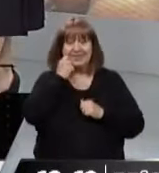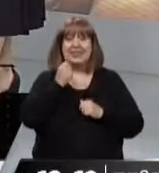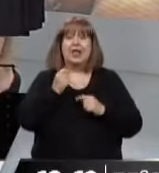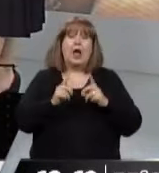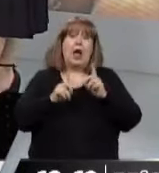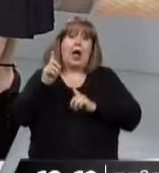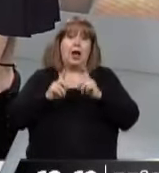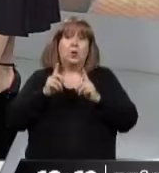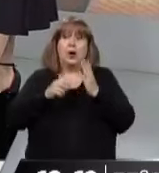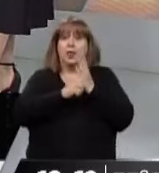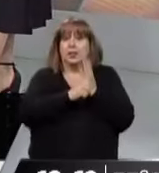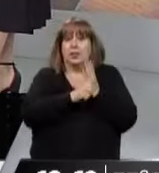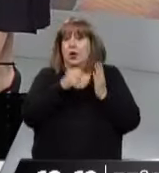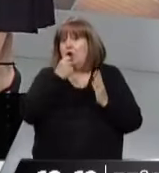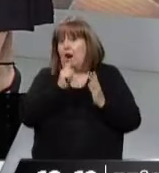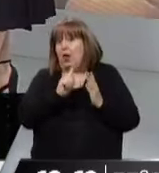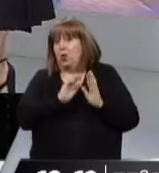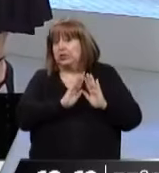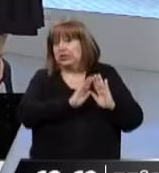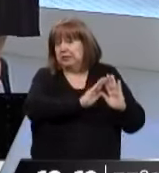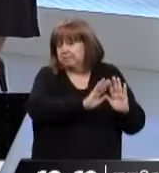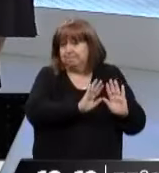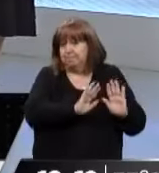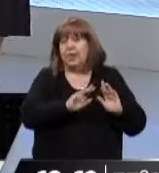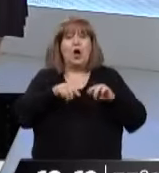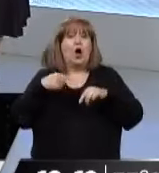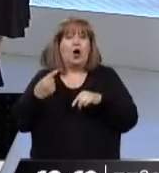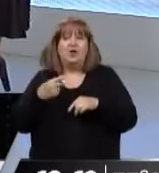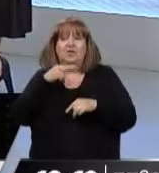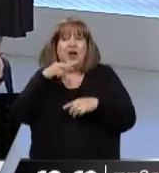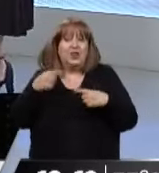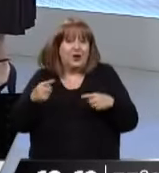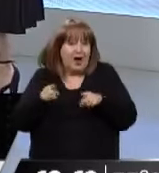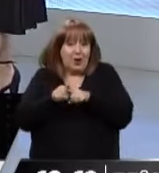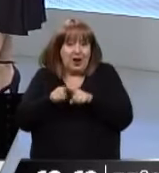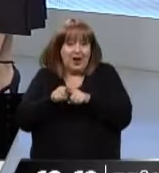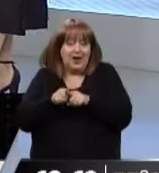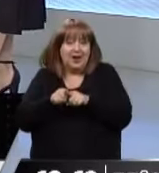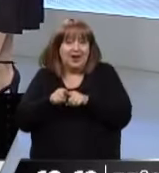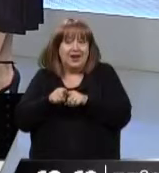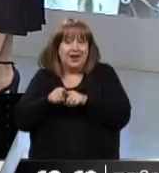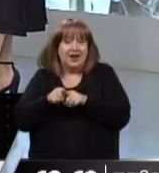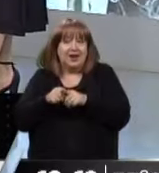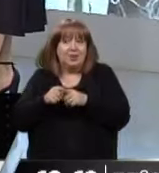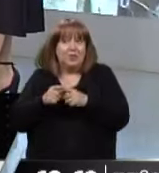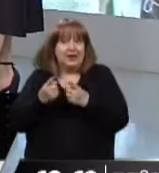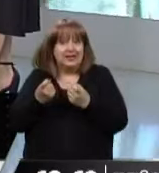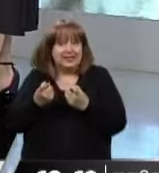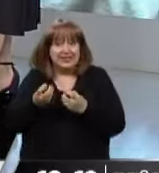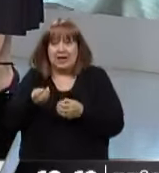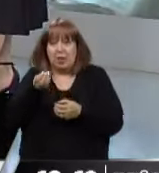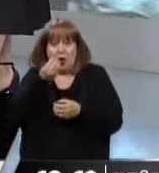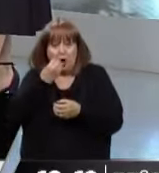elección no consumir carne, exacto, ¿no? Porque se entiende y obviamente se respeta. Pero el tema de las verduras es un alimento realmente necesario, ¿no?